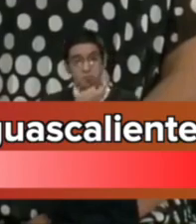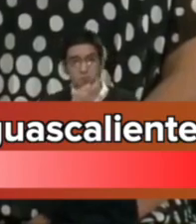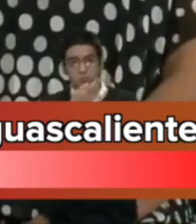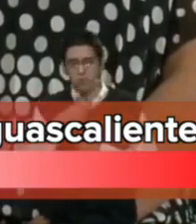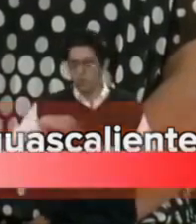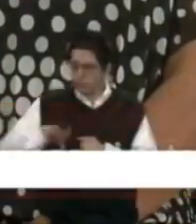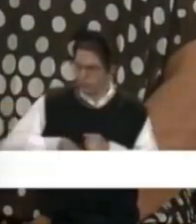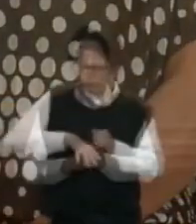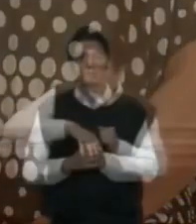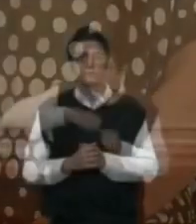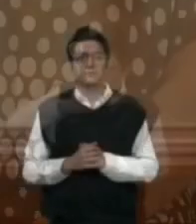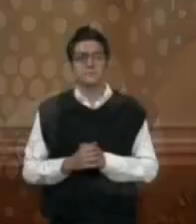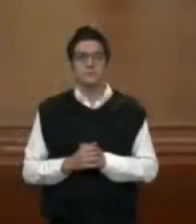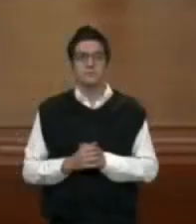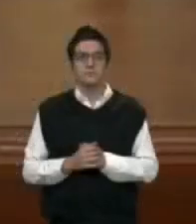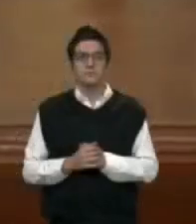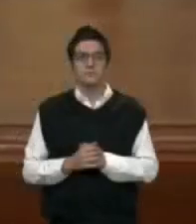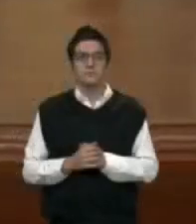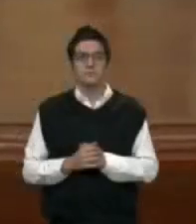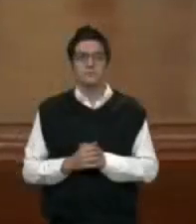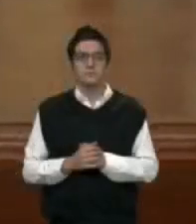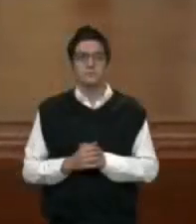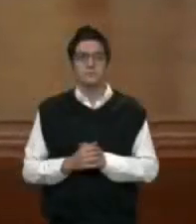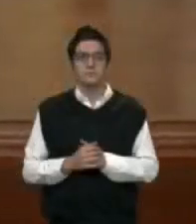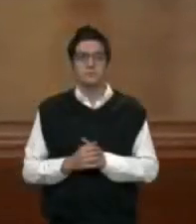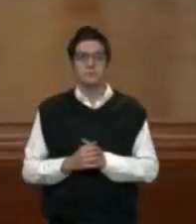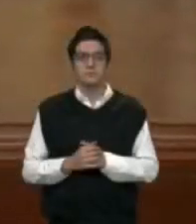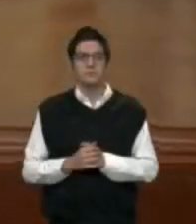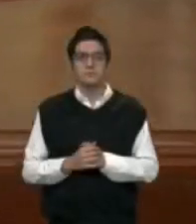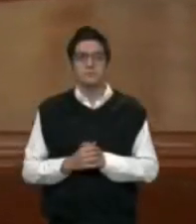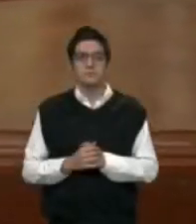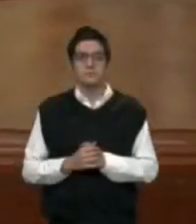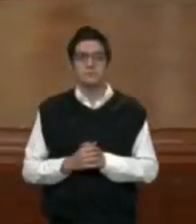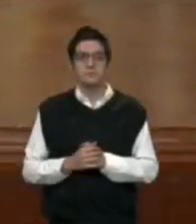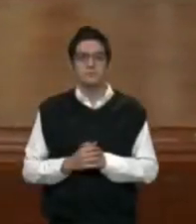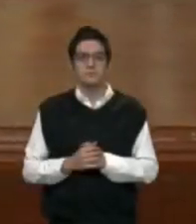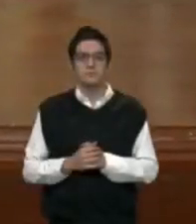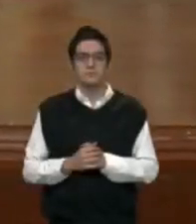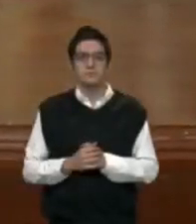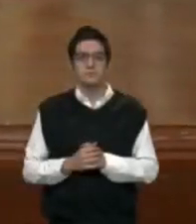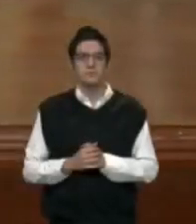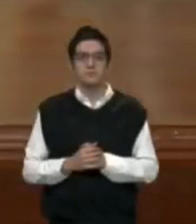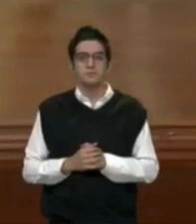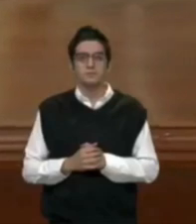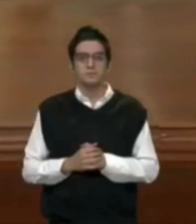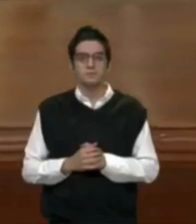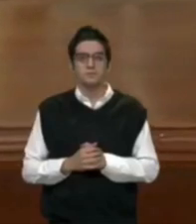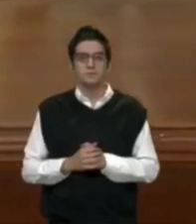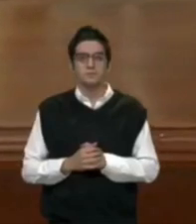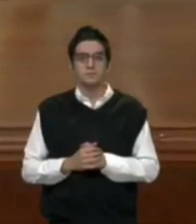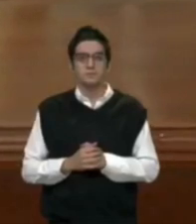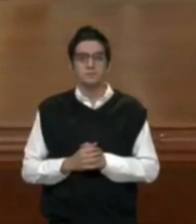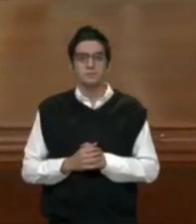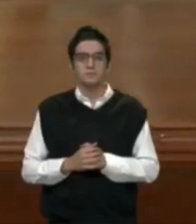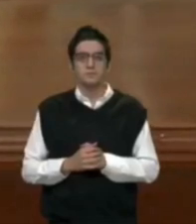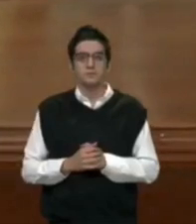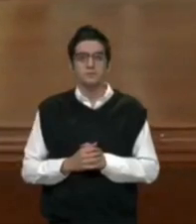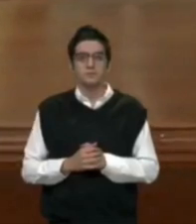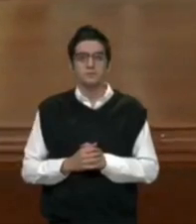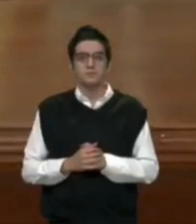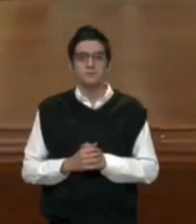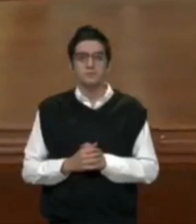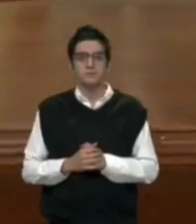diputados locales para entregar por escrito su segundo informe de gobierno. El acto se llevará a cabo en el vestíbulo